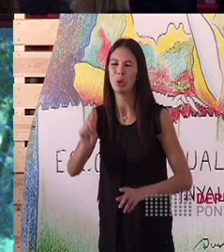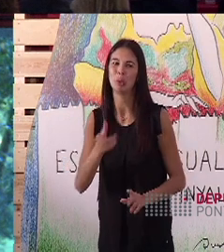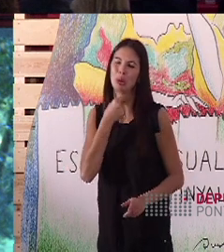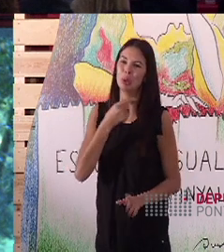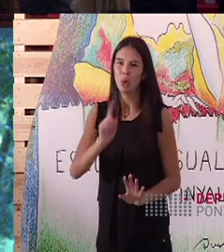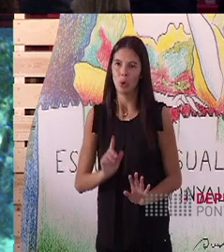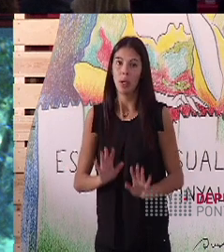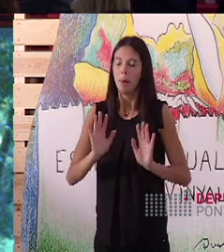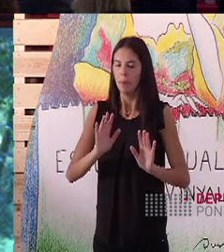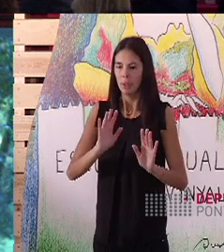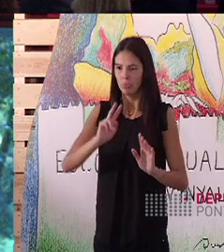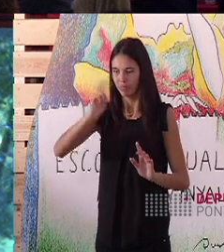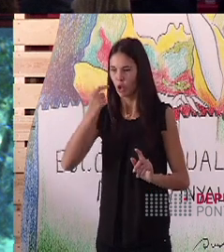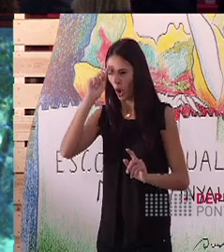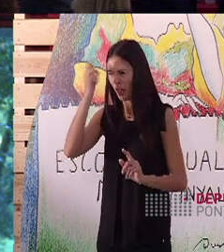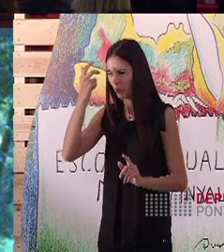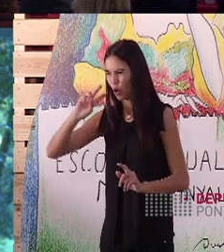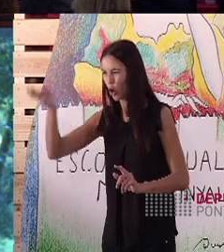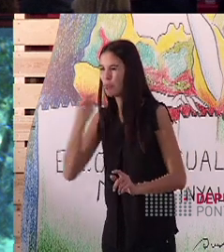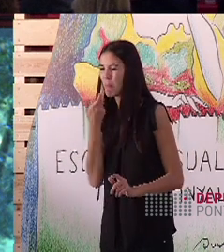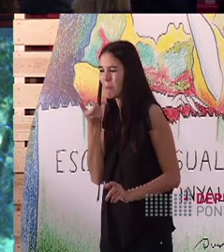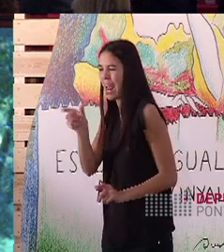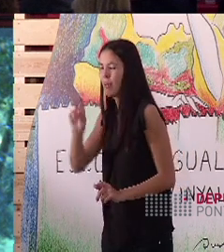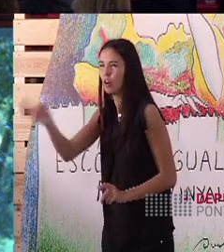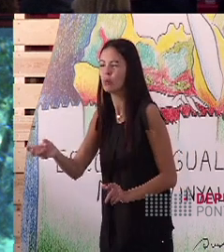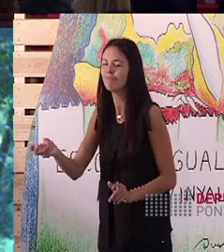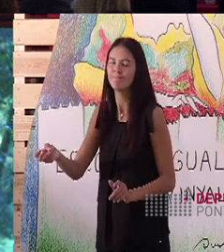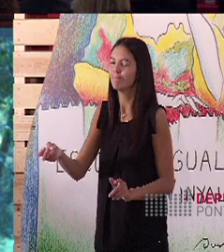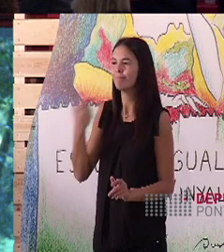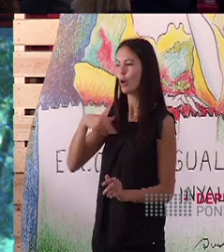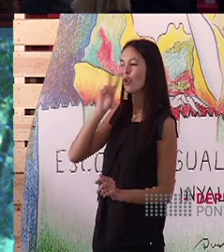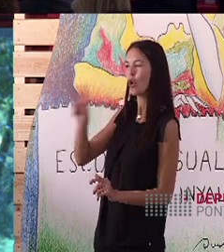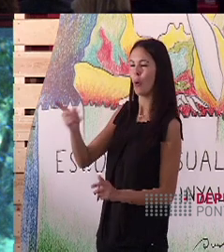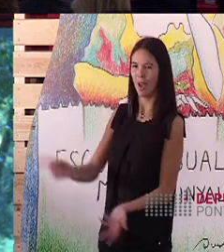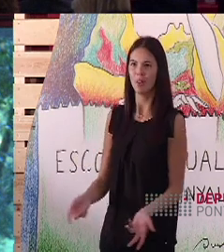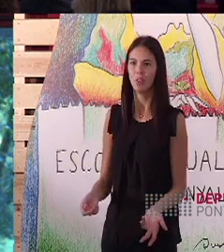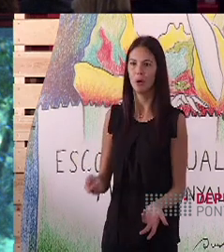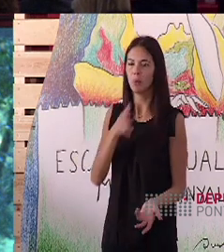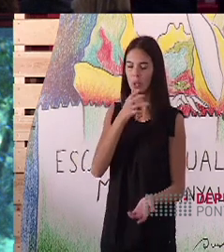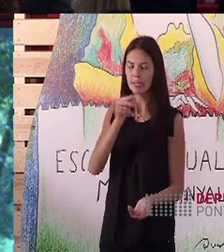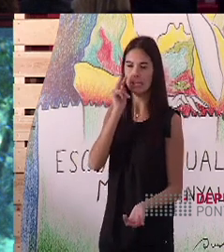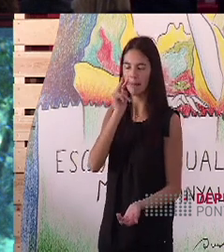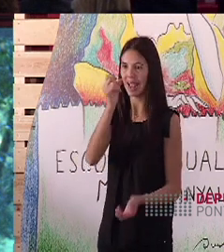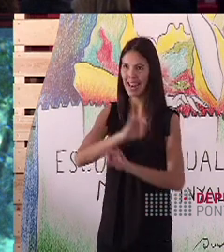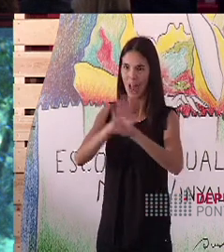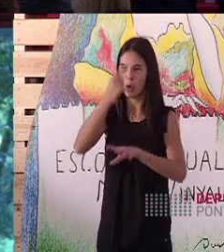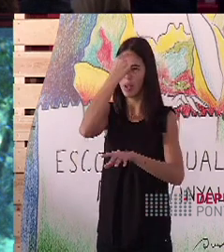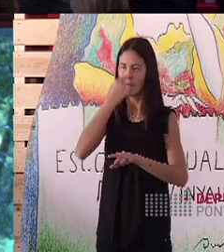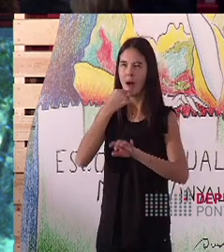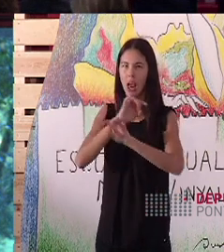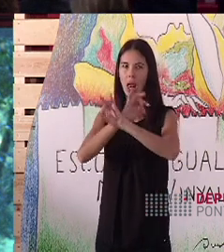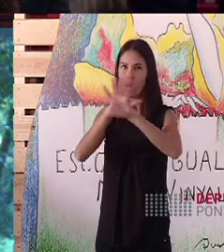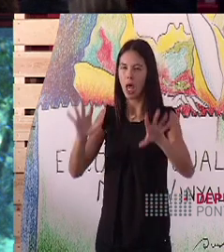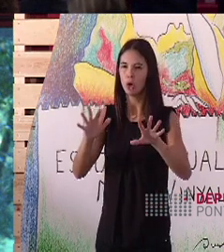que yo no he encontrado otra alternativa que nos devuelva la imagen de lo que es una industria, un sector